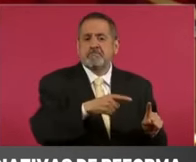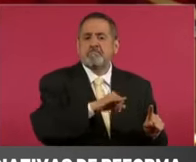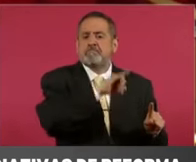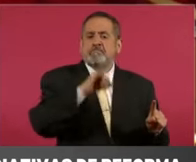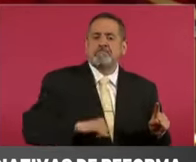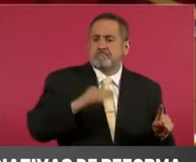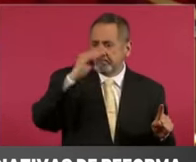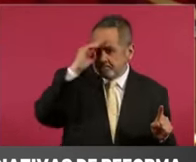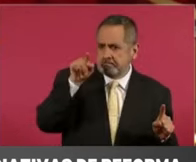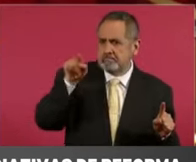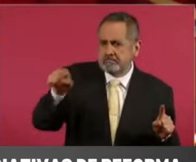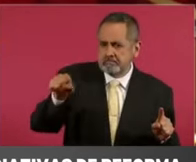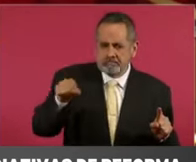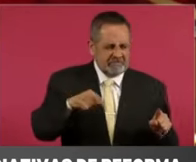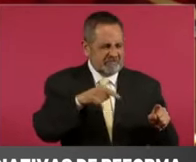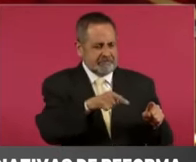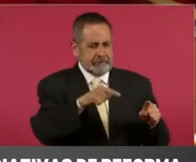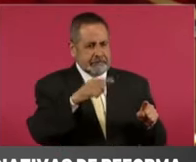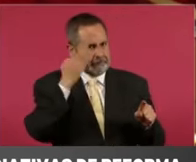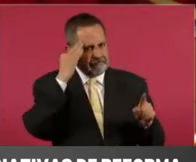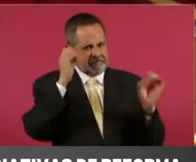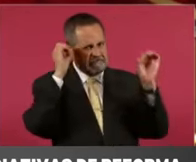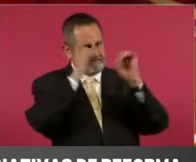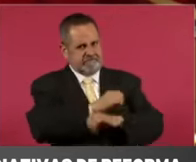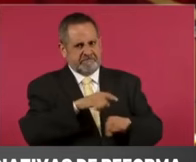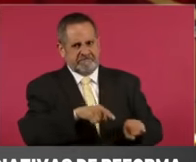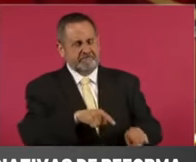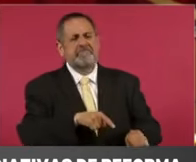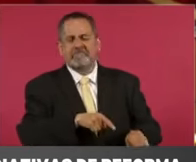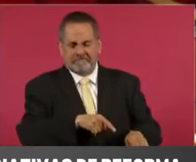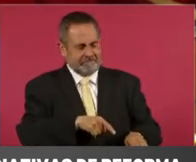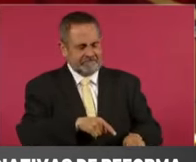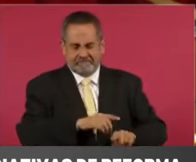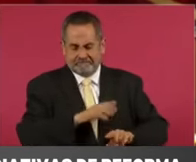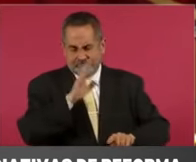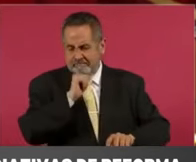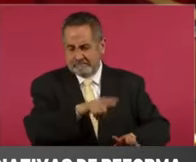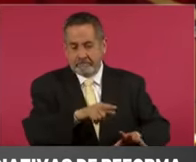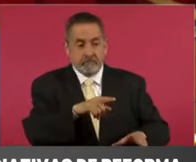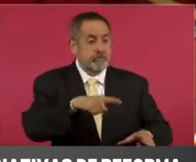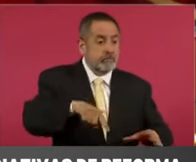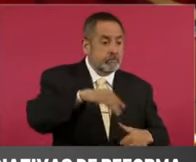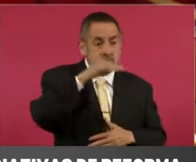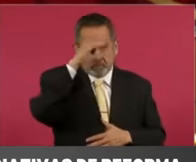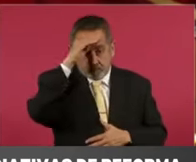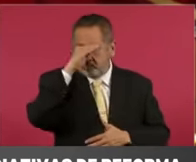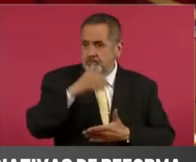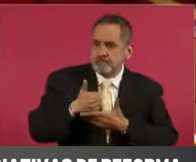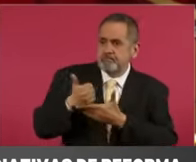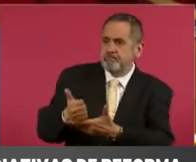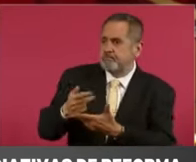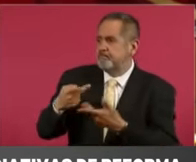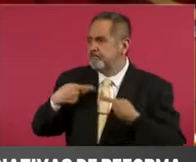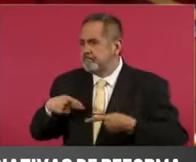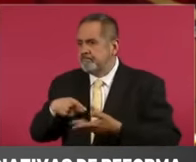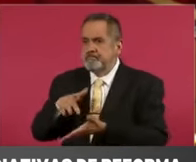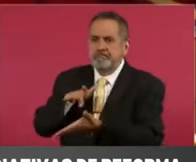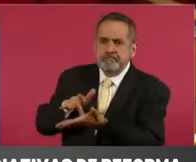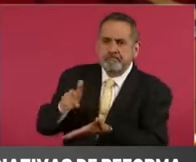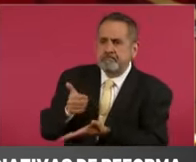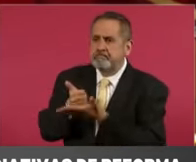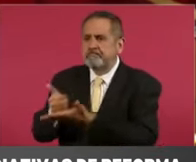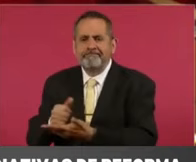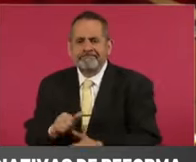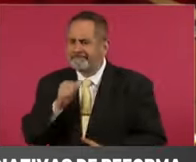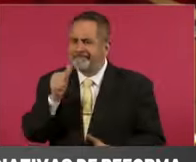de ese oscuro periodo se pensó en beneficiar al pueblo,